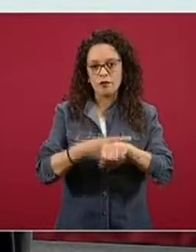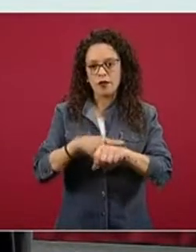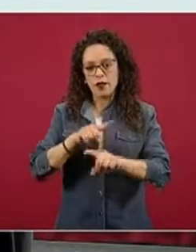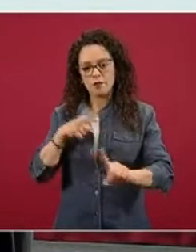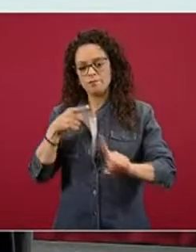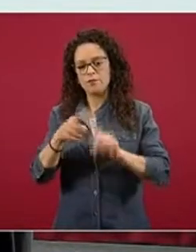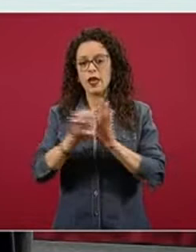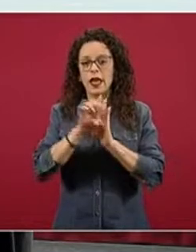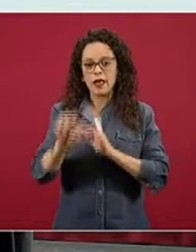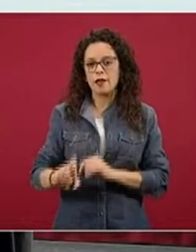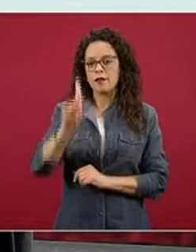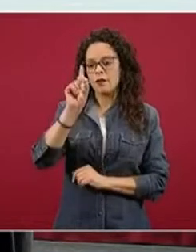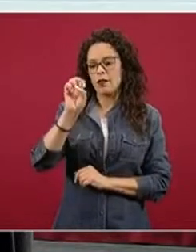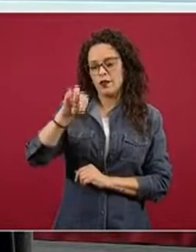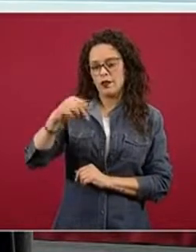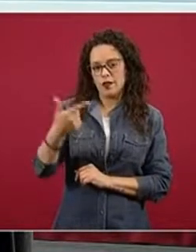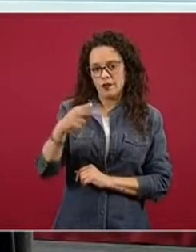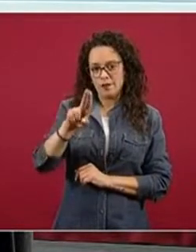Siguiente.